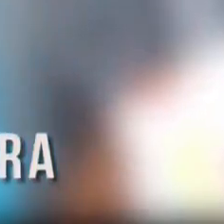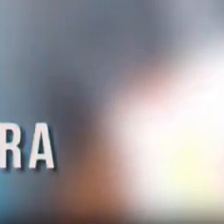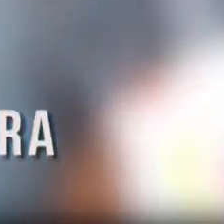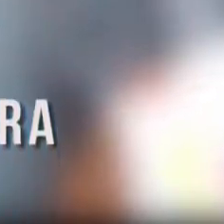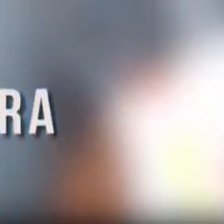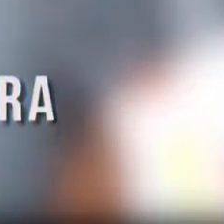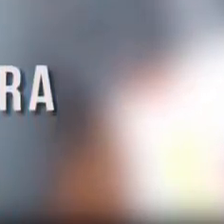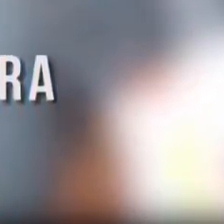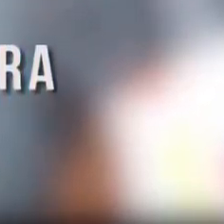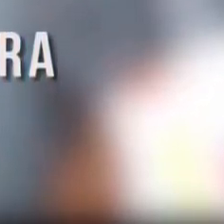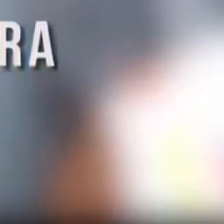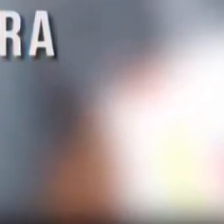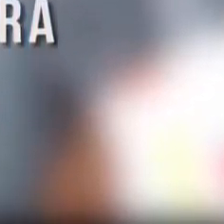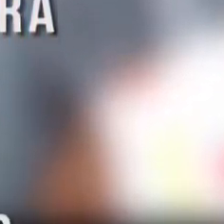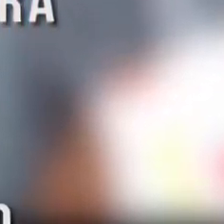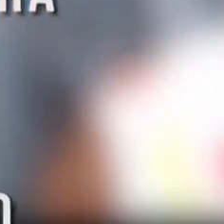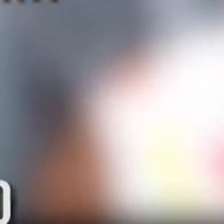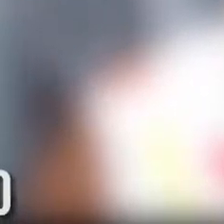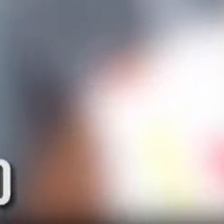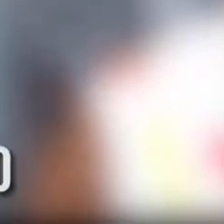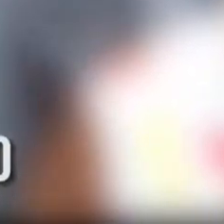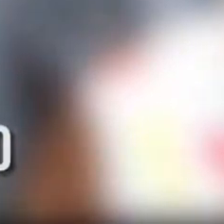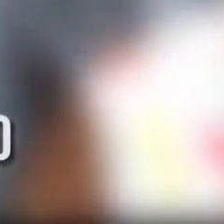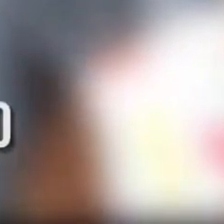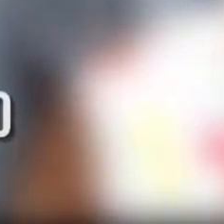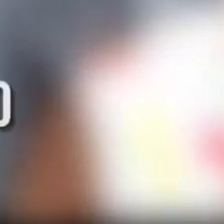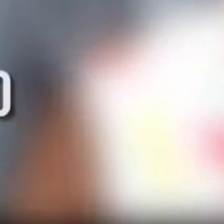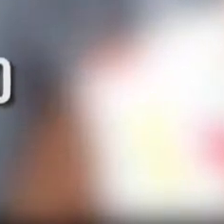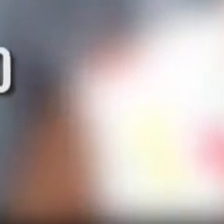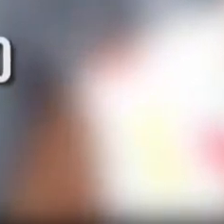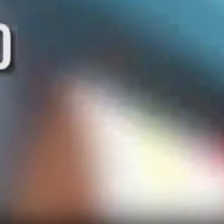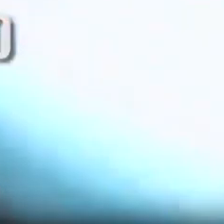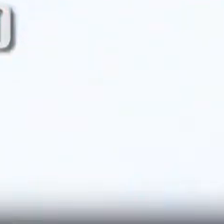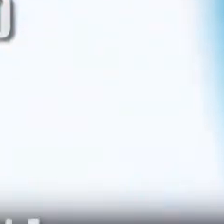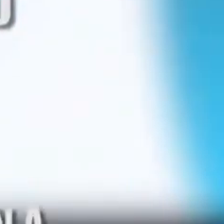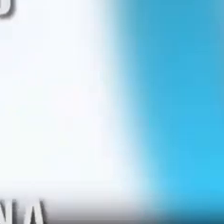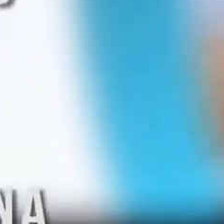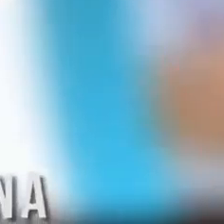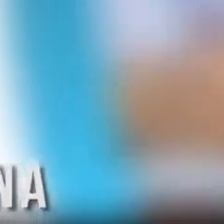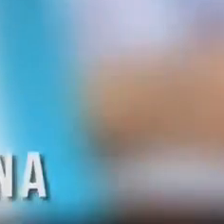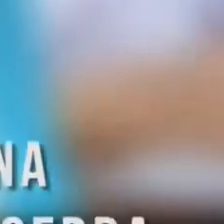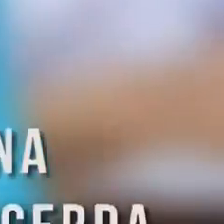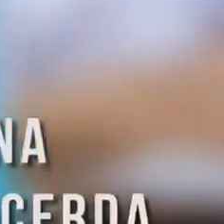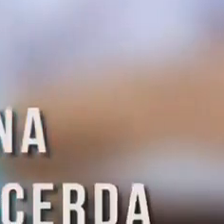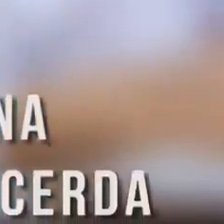permite, para seguir conversando sobre temas de salud. Recuerde que prevenir también es salud.